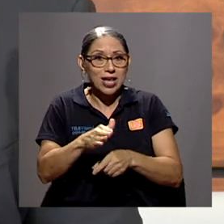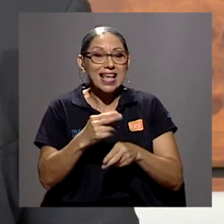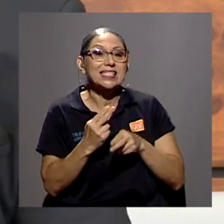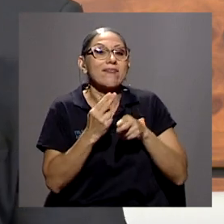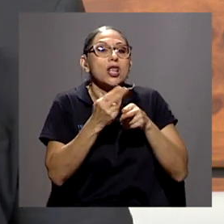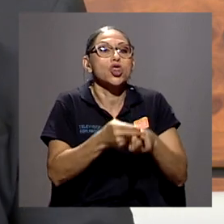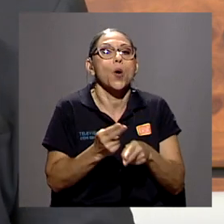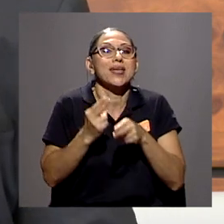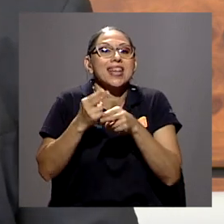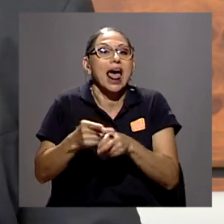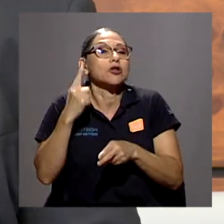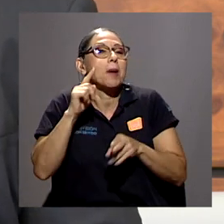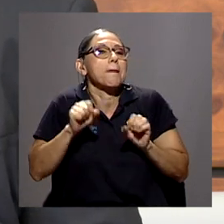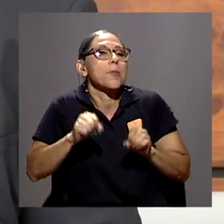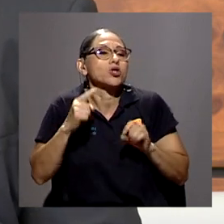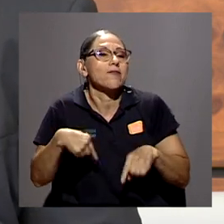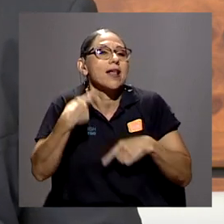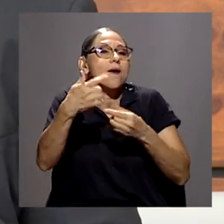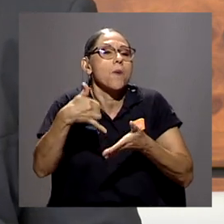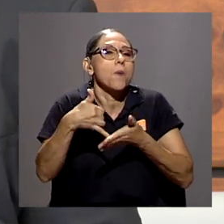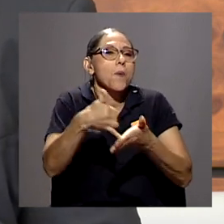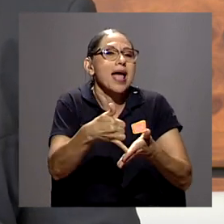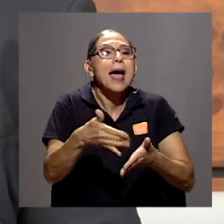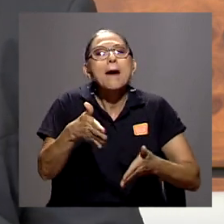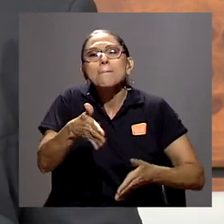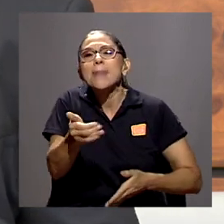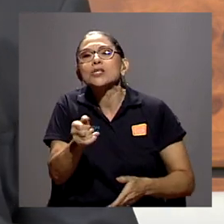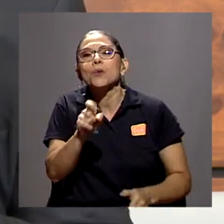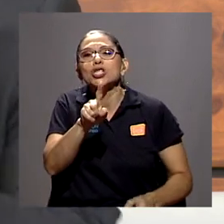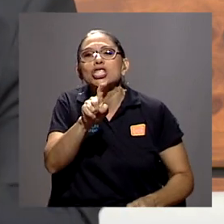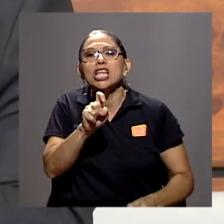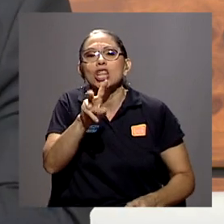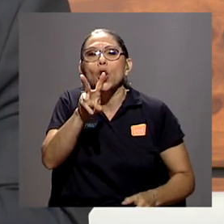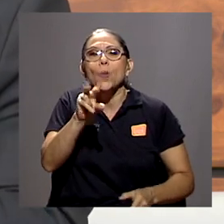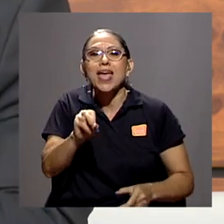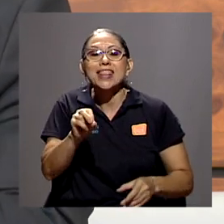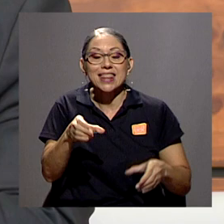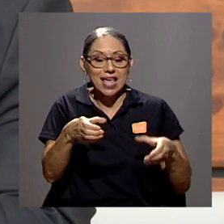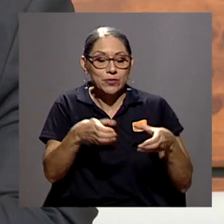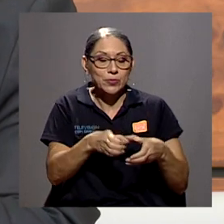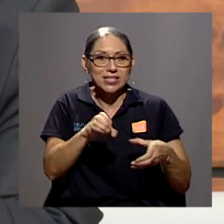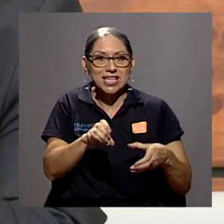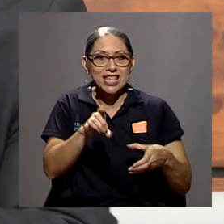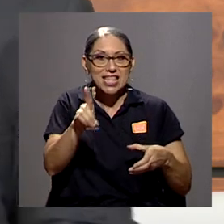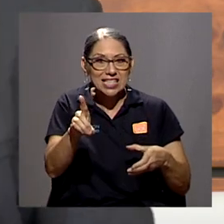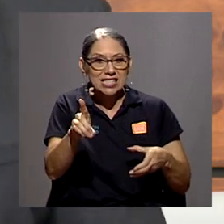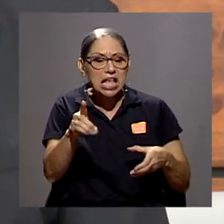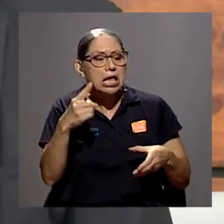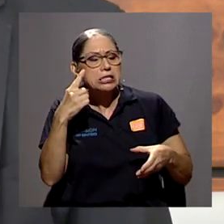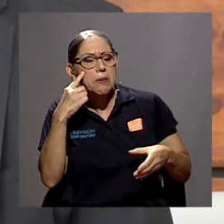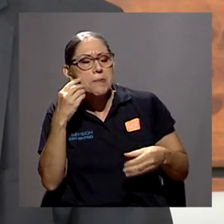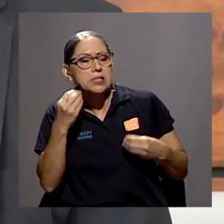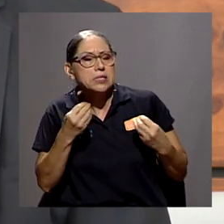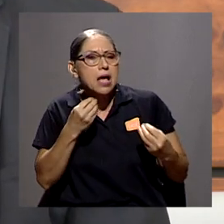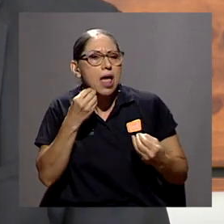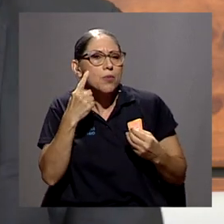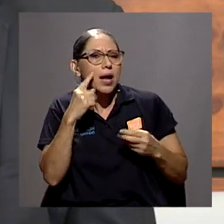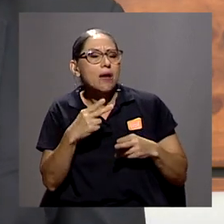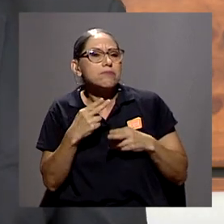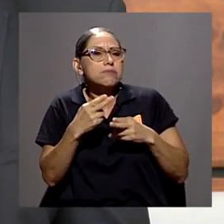cerca de 120 discos compactos nominados para en consideración en consideración y